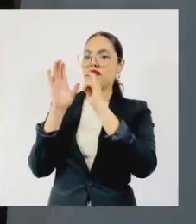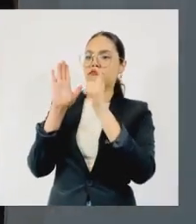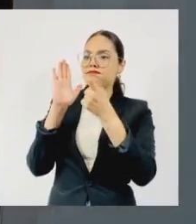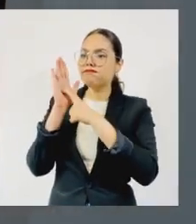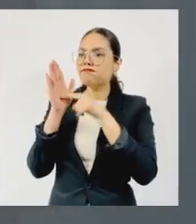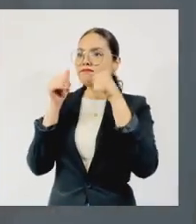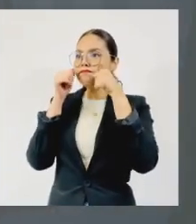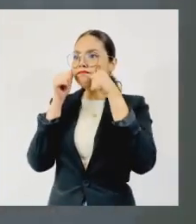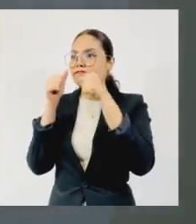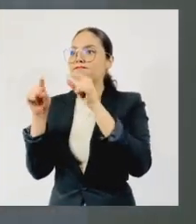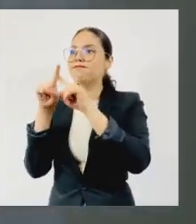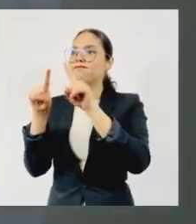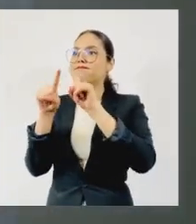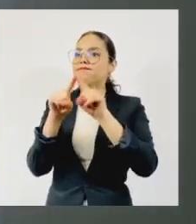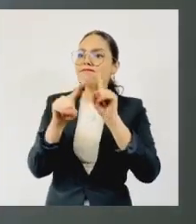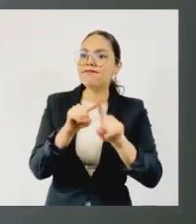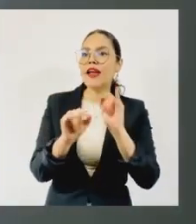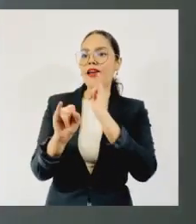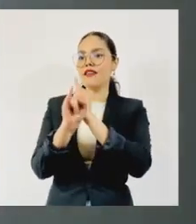Canal del Congreso?